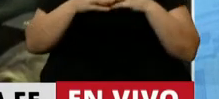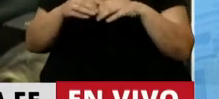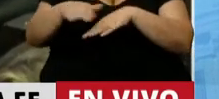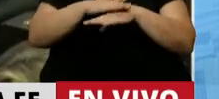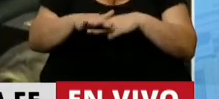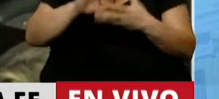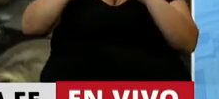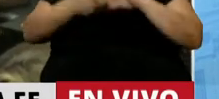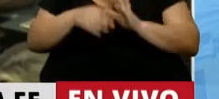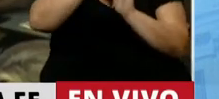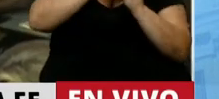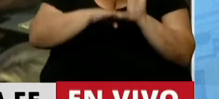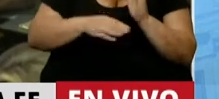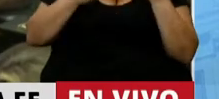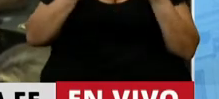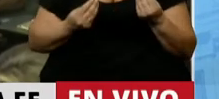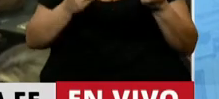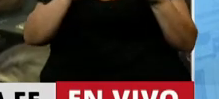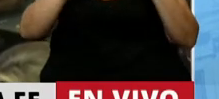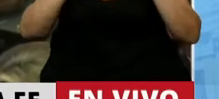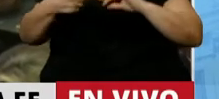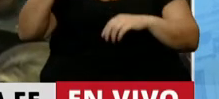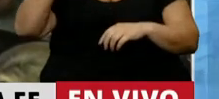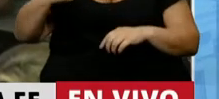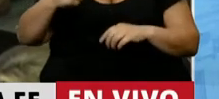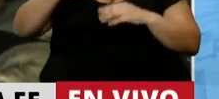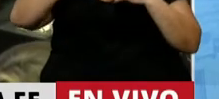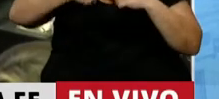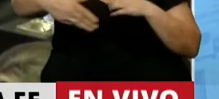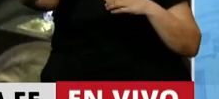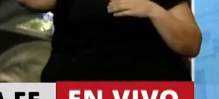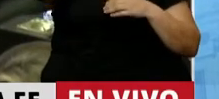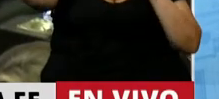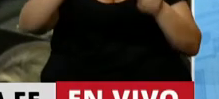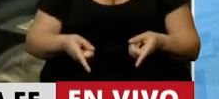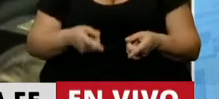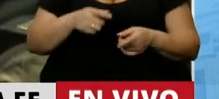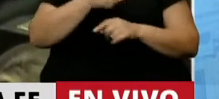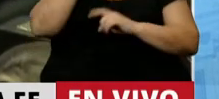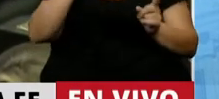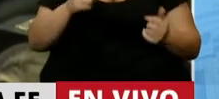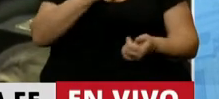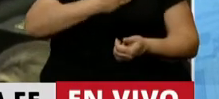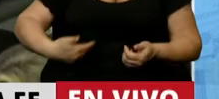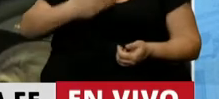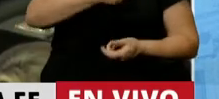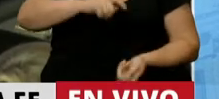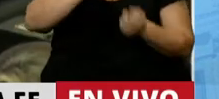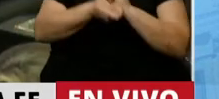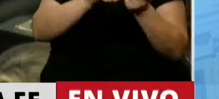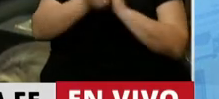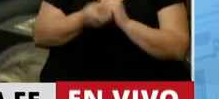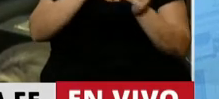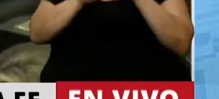bases, las condiciones, las estructuras de un sistema previsional sostenible. De lo contrario, vamos a ir gobierno tras gobierno